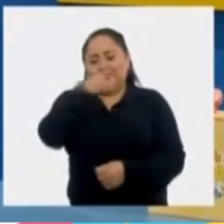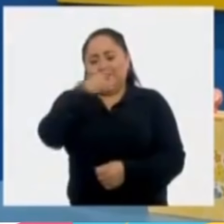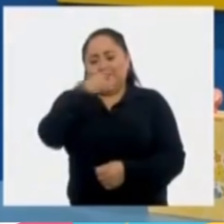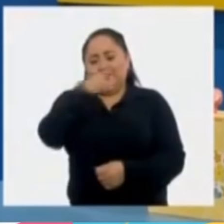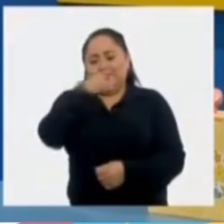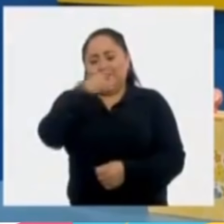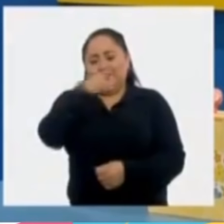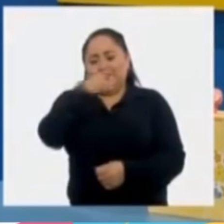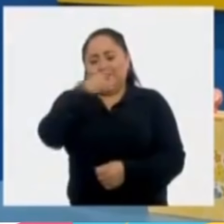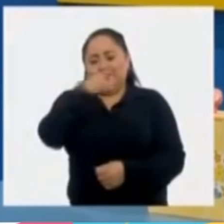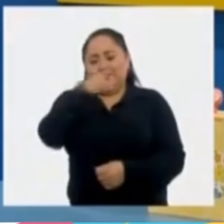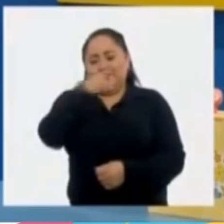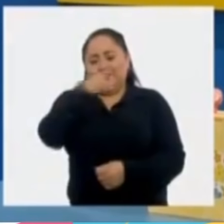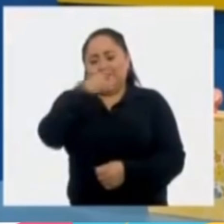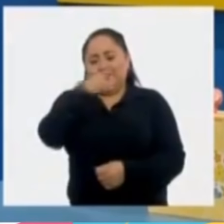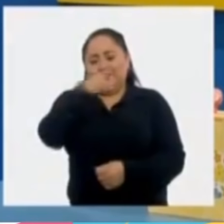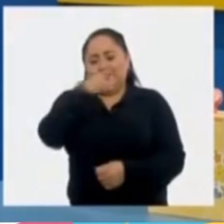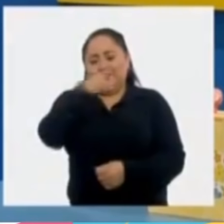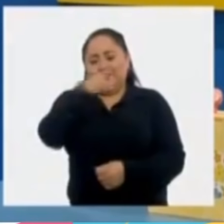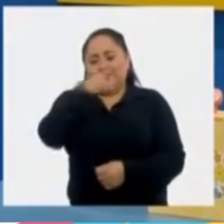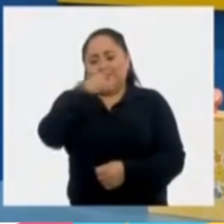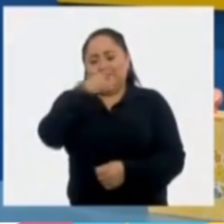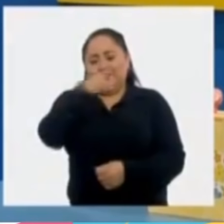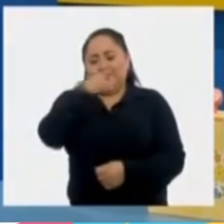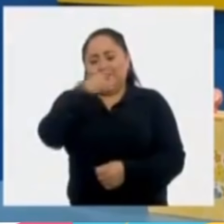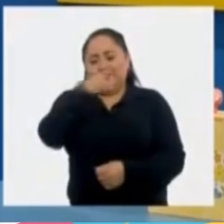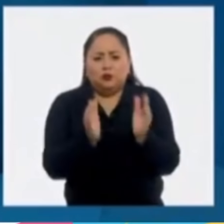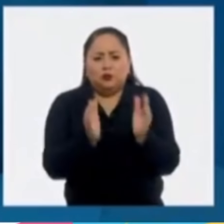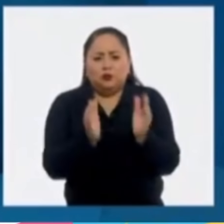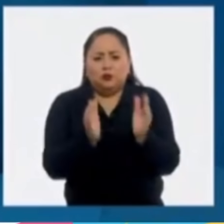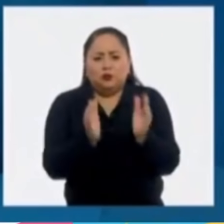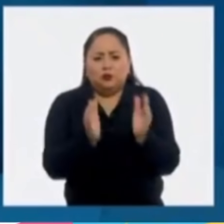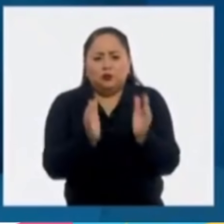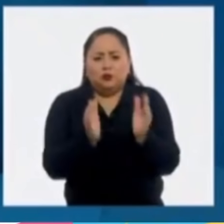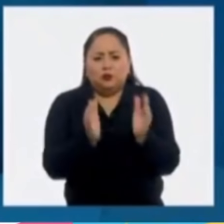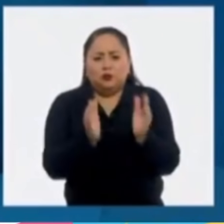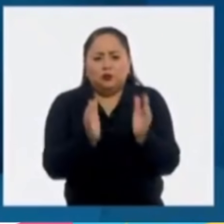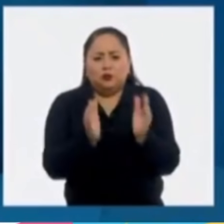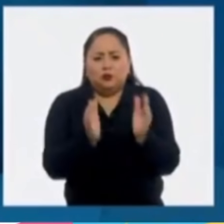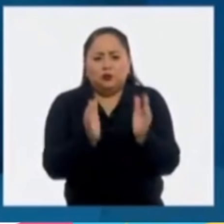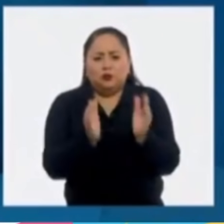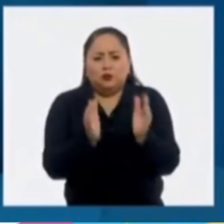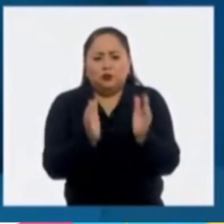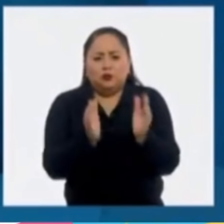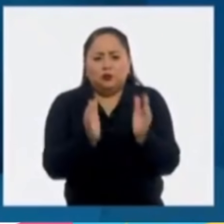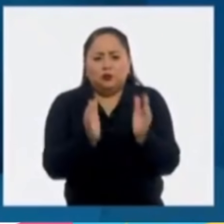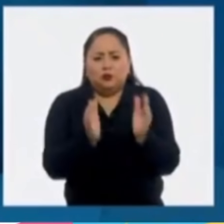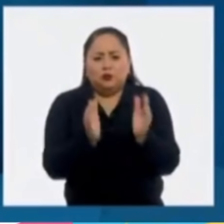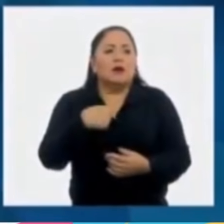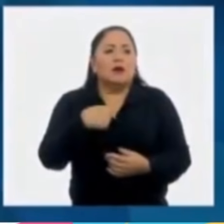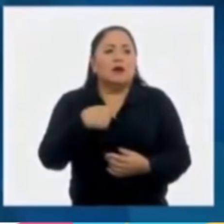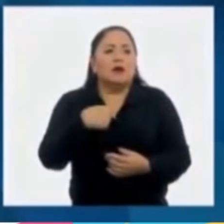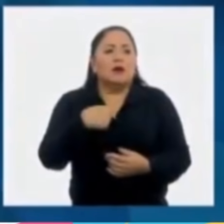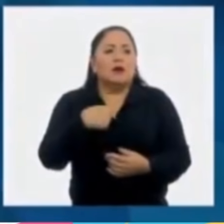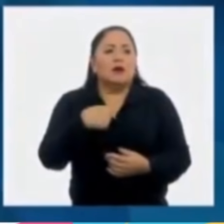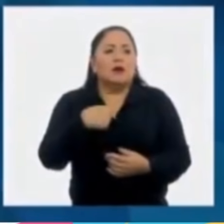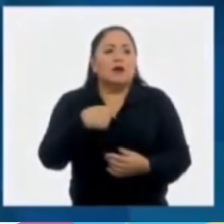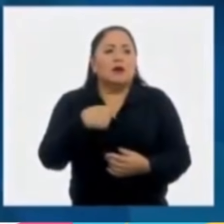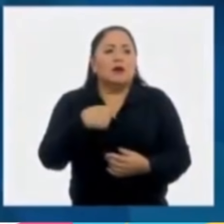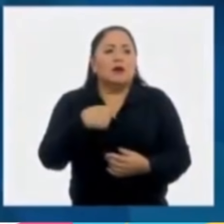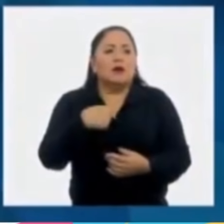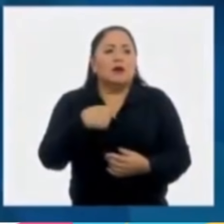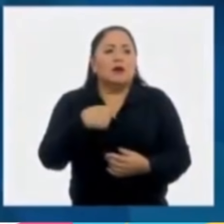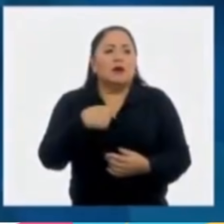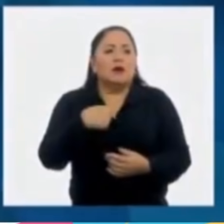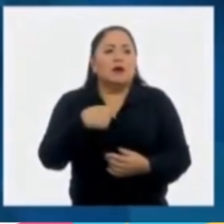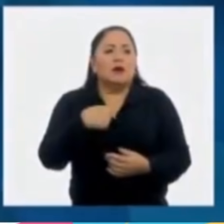Recuerden tener a la mano una libreta y lápiz para anotar lo más importante. A lo largo de varios programas hemos estudiado la biodiversidad. Los seres vivos son parte